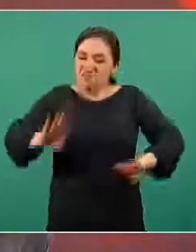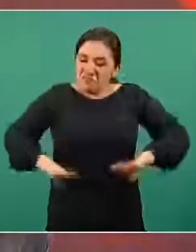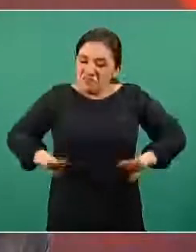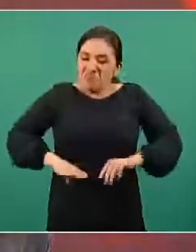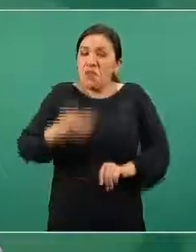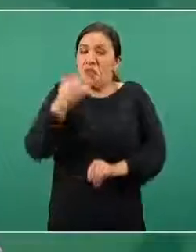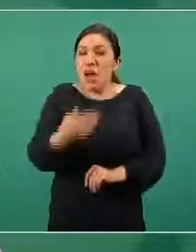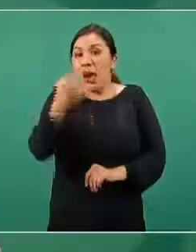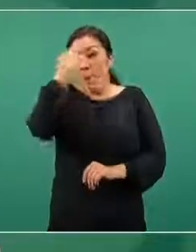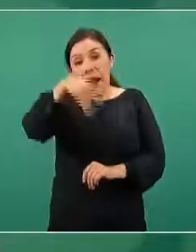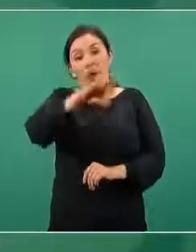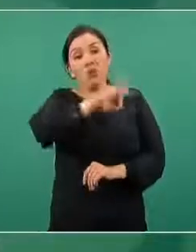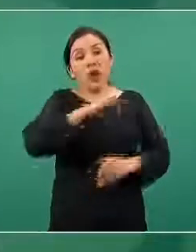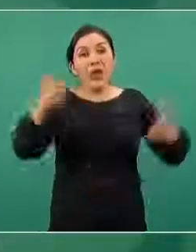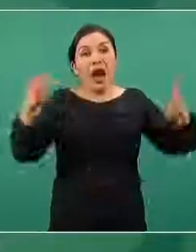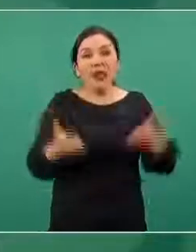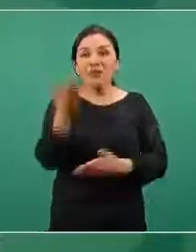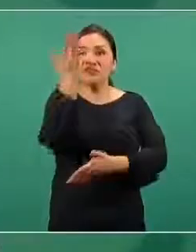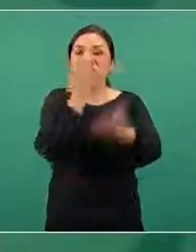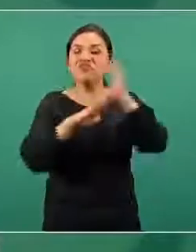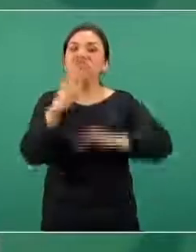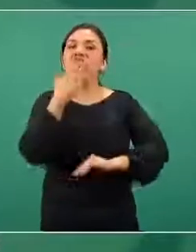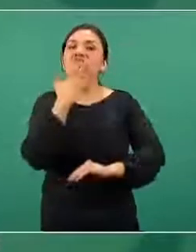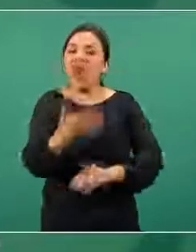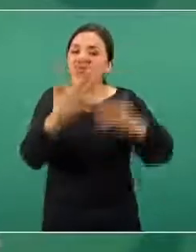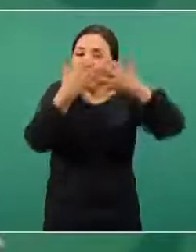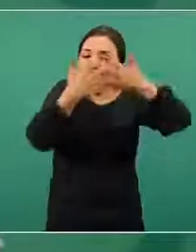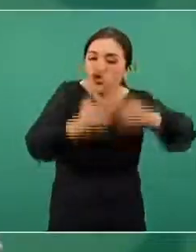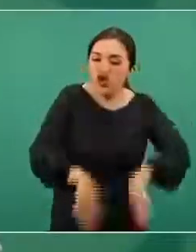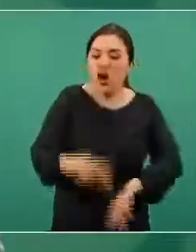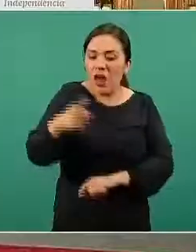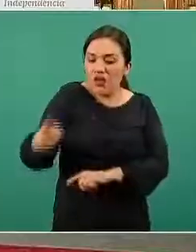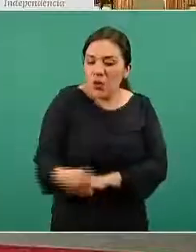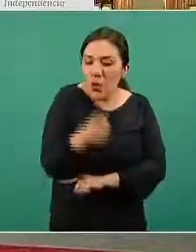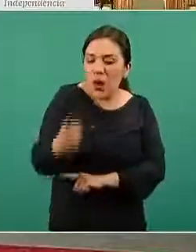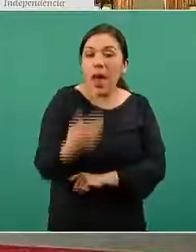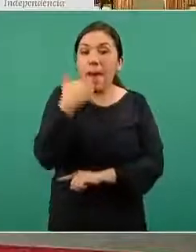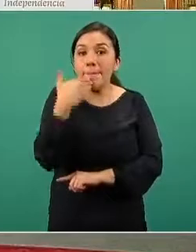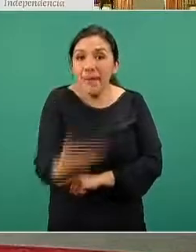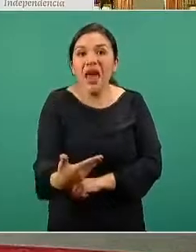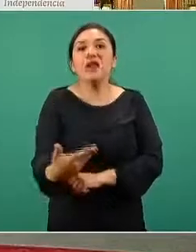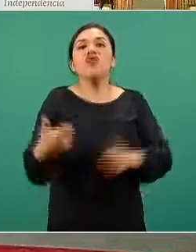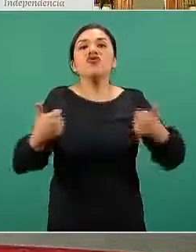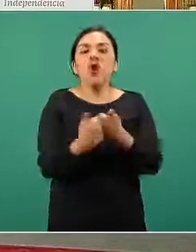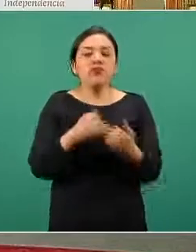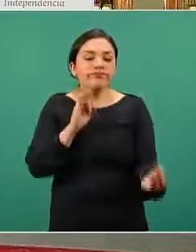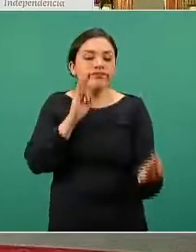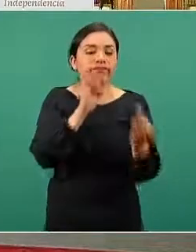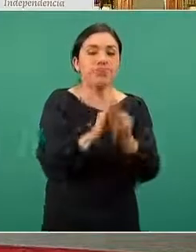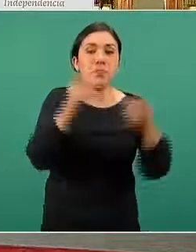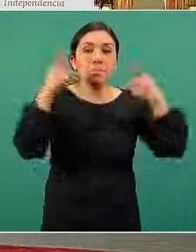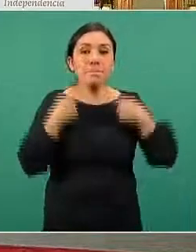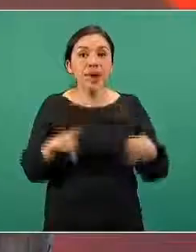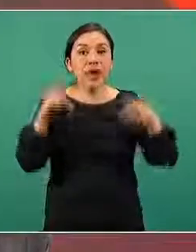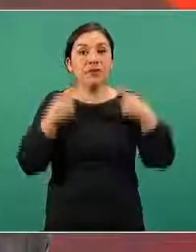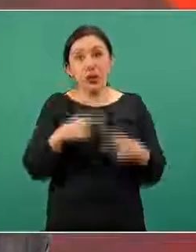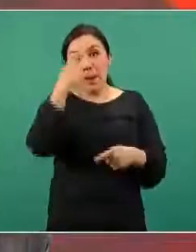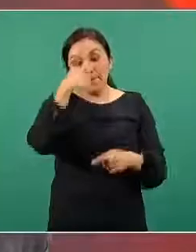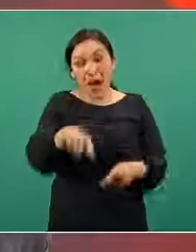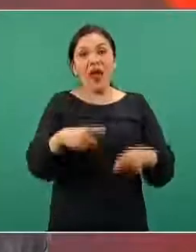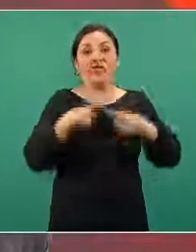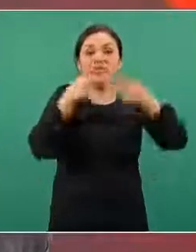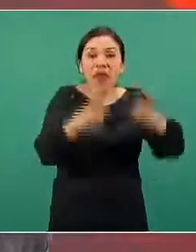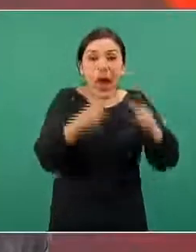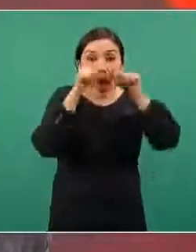conveniente para lograr de la manera más eficiente, más sostenible y más cercana a la gente la